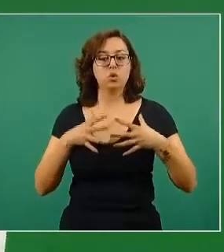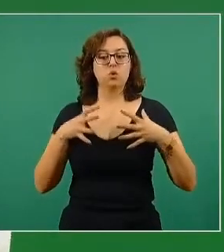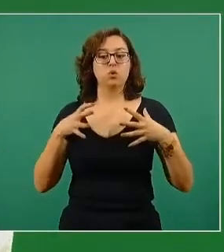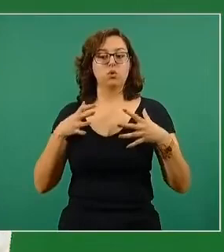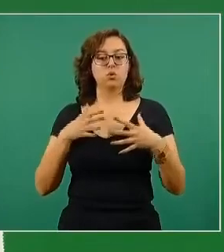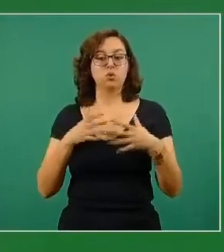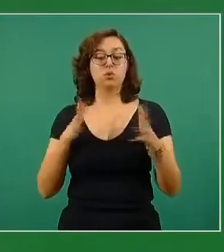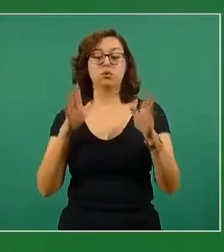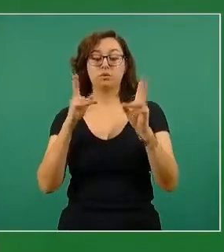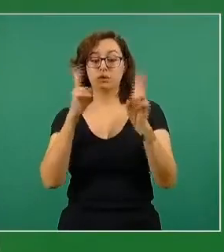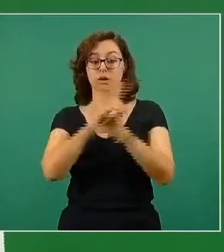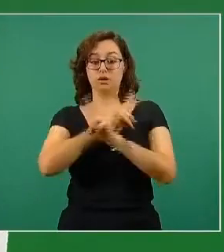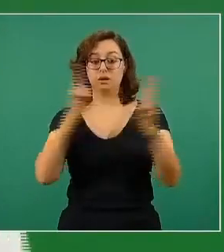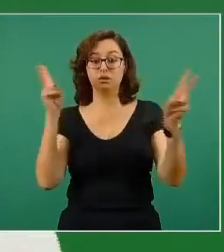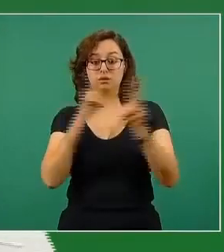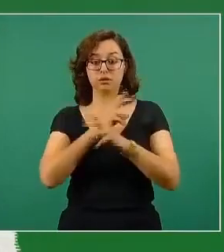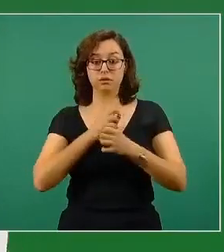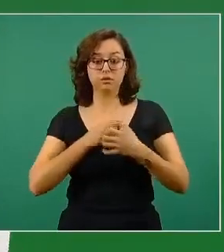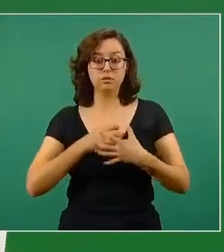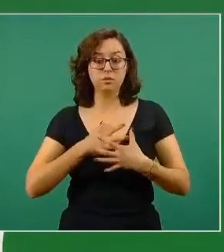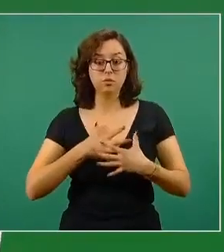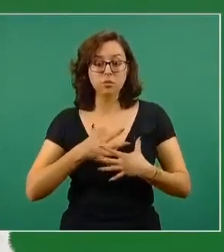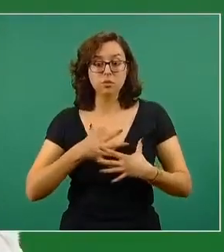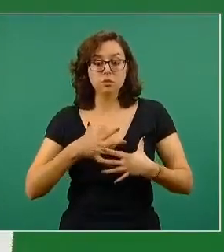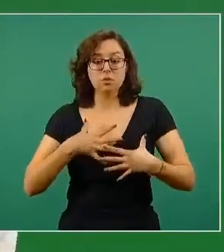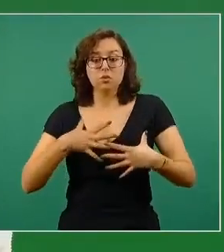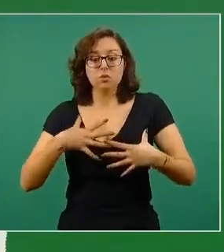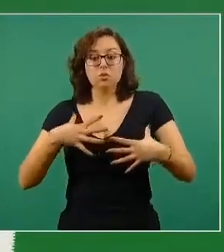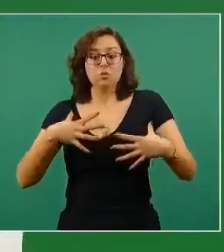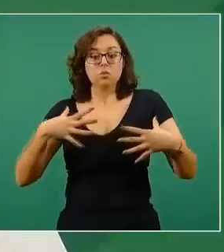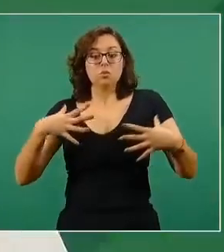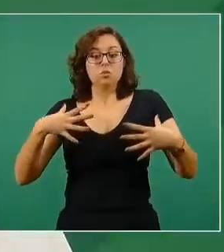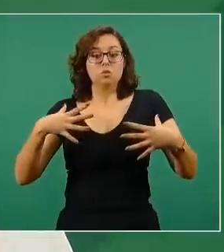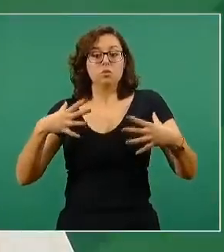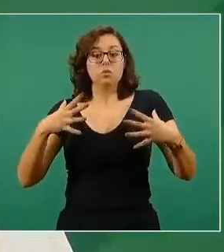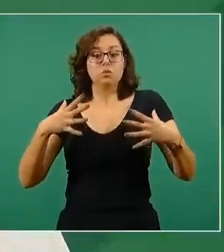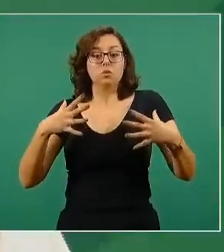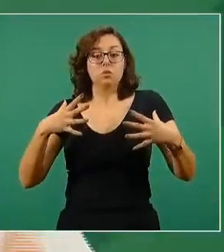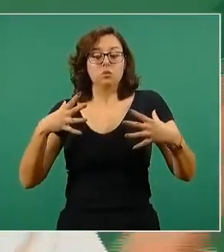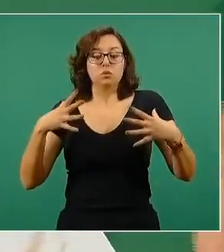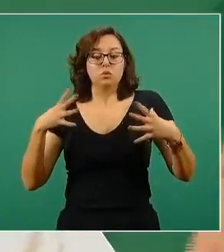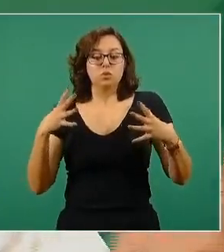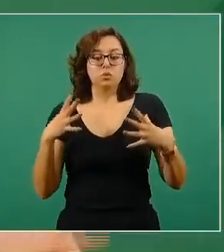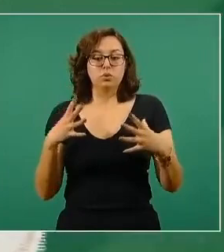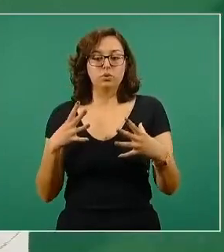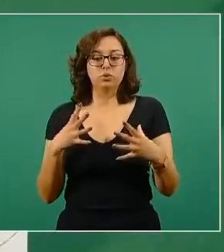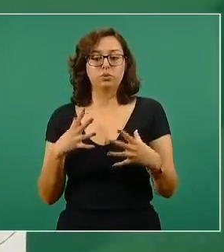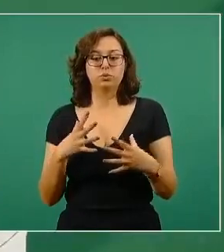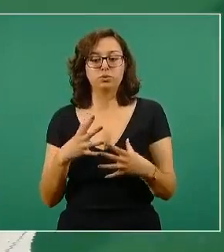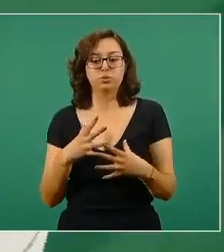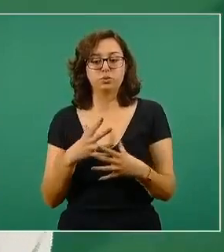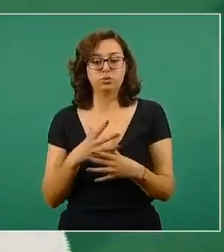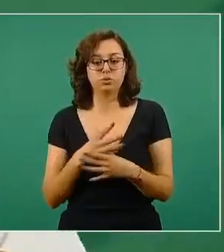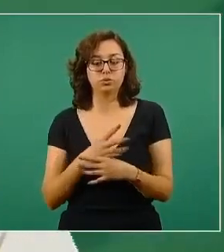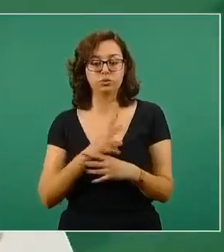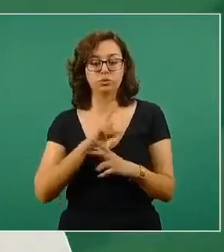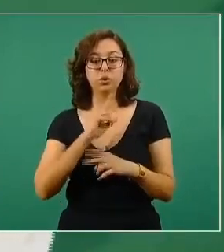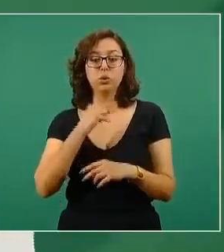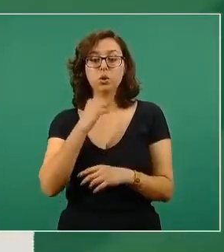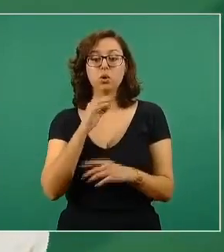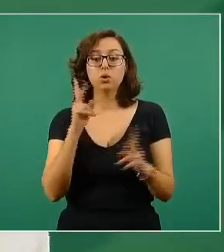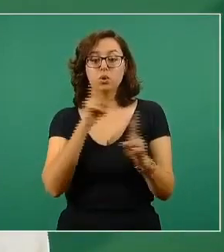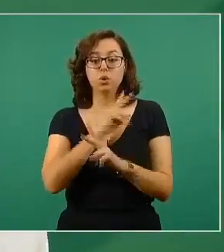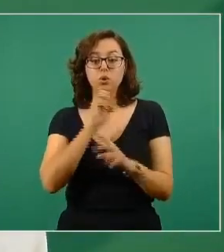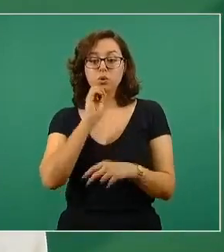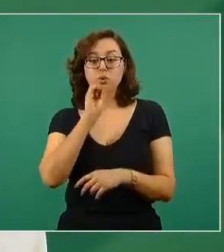incorporan aire, sacan aire. Cuando incorporan aire, al expandirse, es aire cargado de oxígeno. Cuando liberan el aire, es